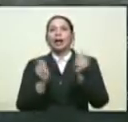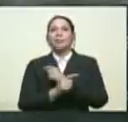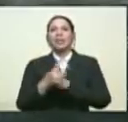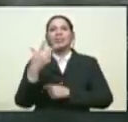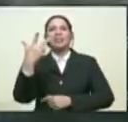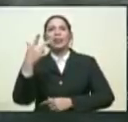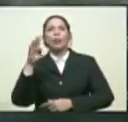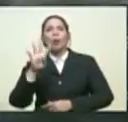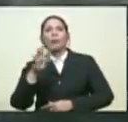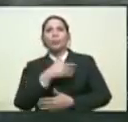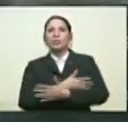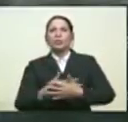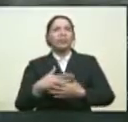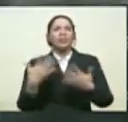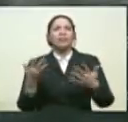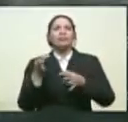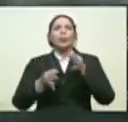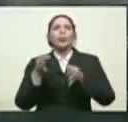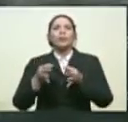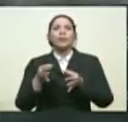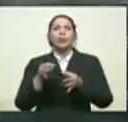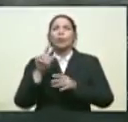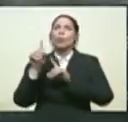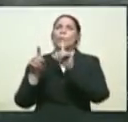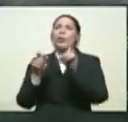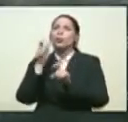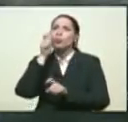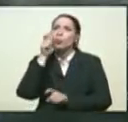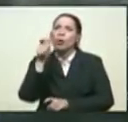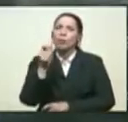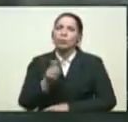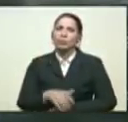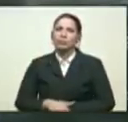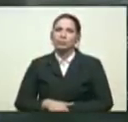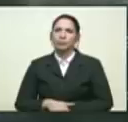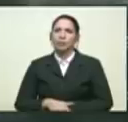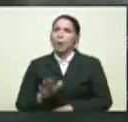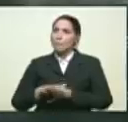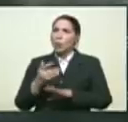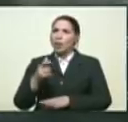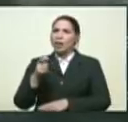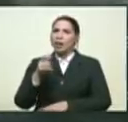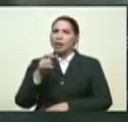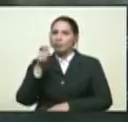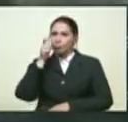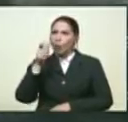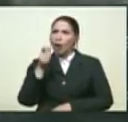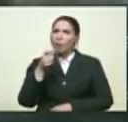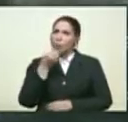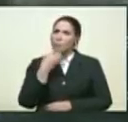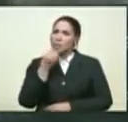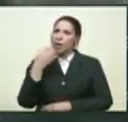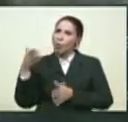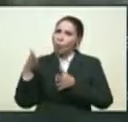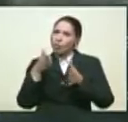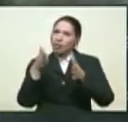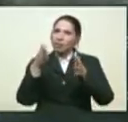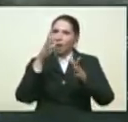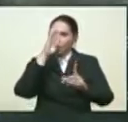eso? Yo le pregunto al pueblo, porque el pueblo está bien informado y debe estar bien orientado.